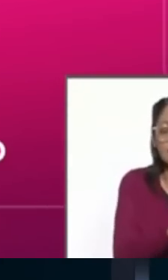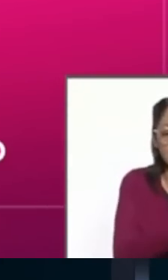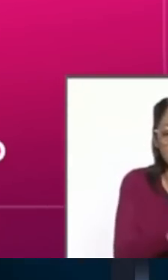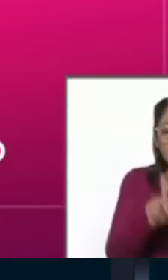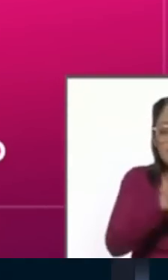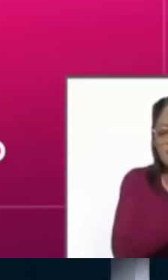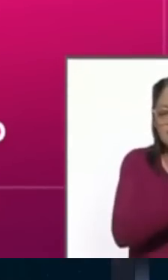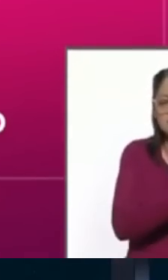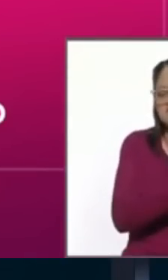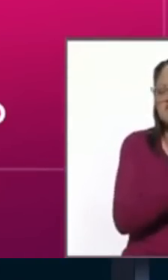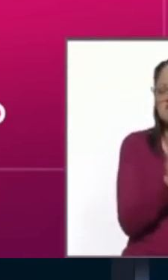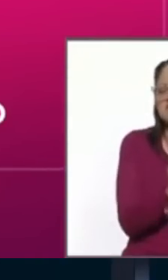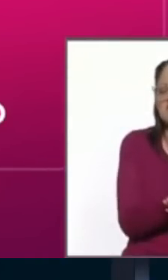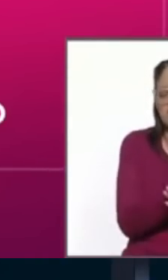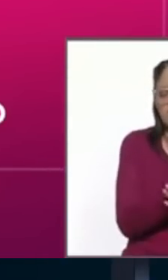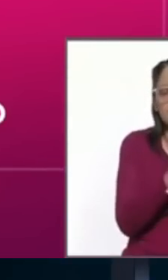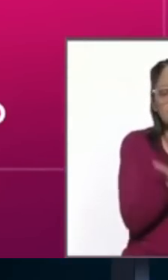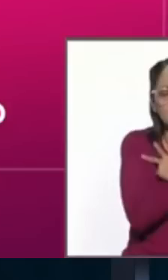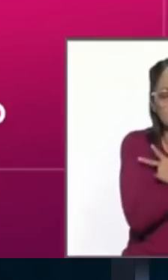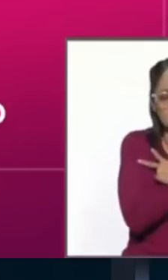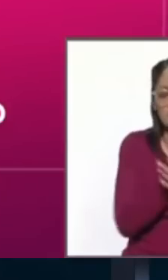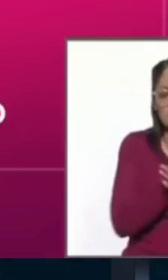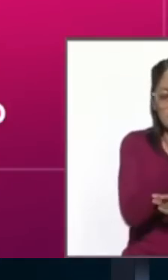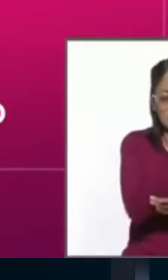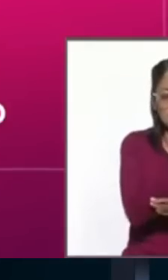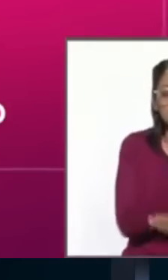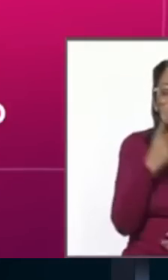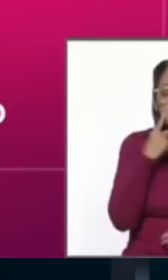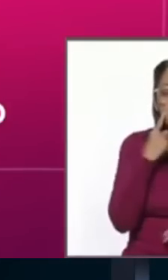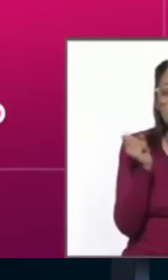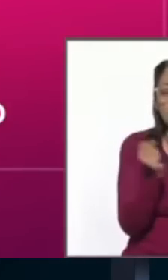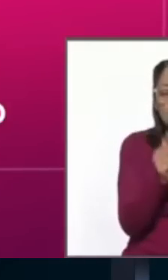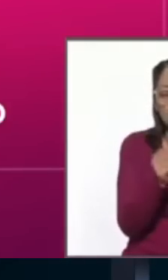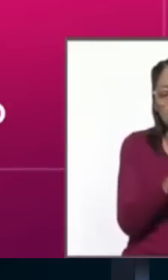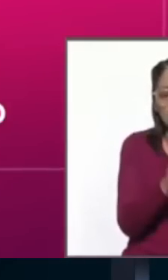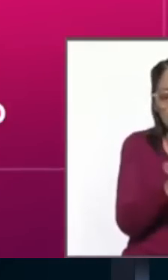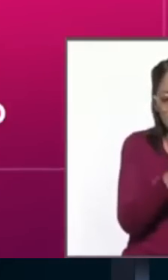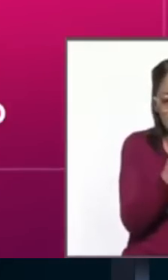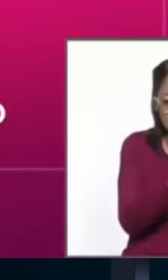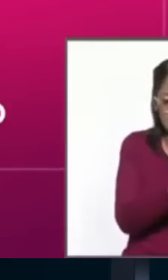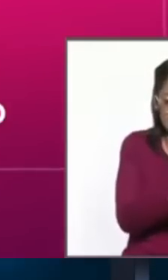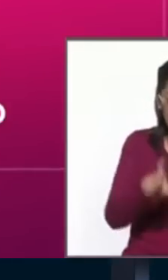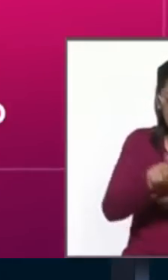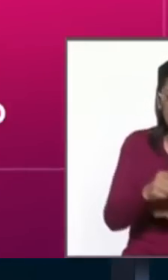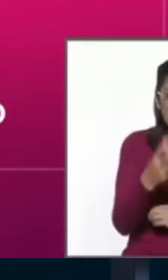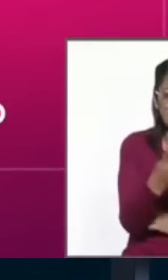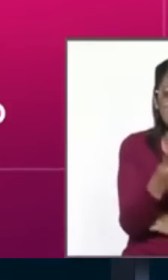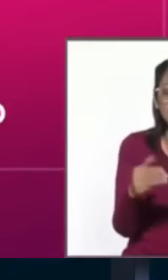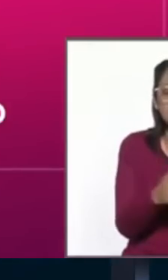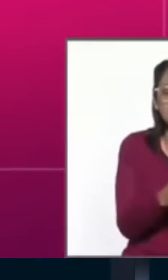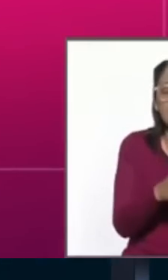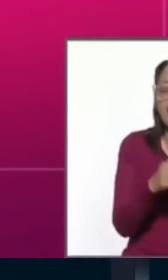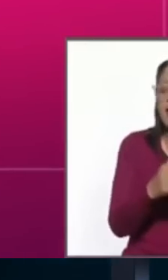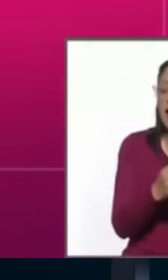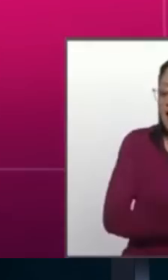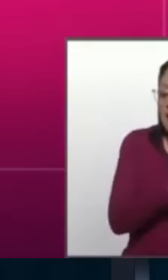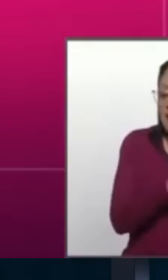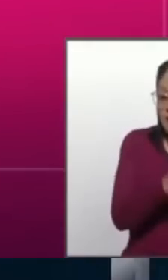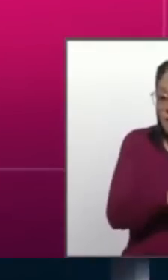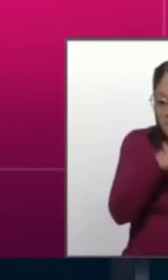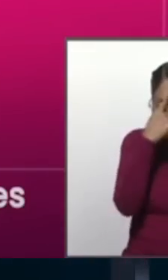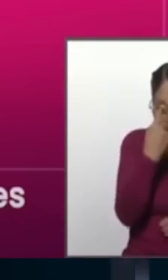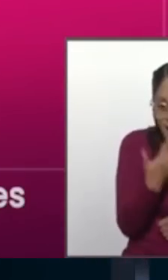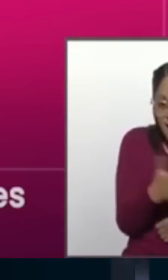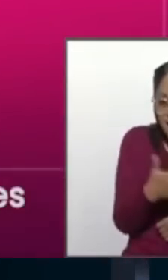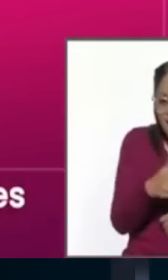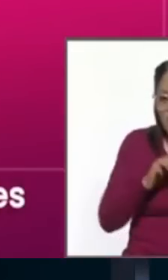5. Un fondo de casi 720 mil pesos anuales para comer en restaurantes de lujo. 6. Tienen comedor